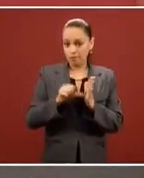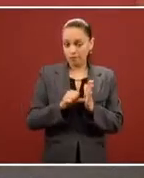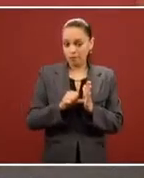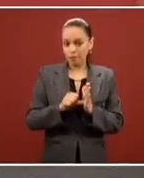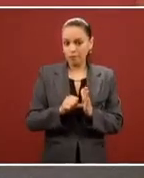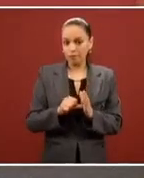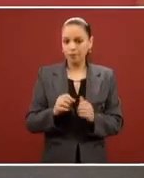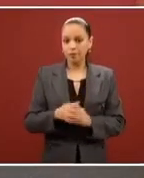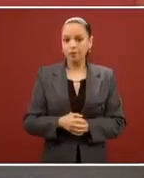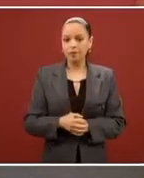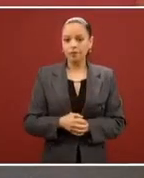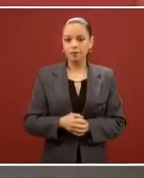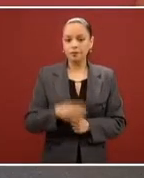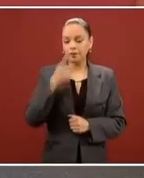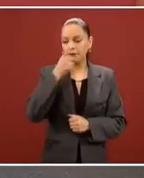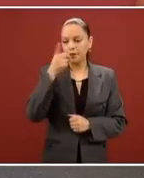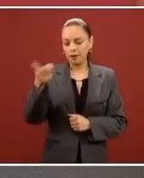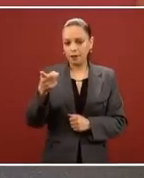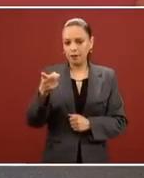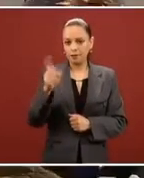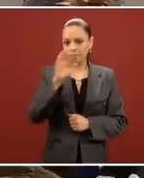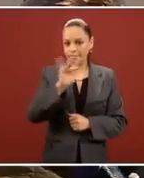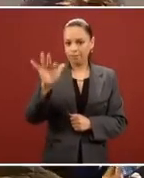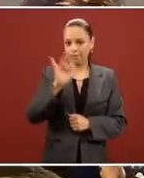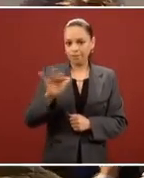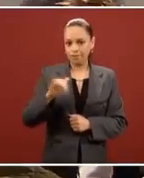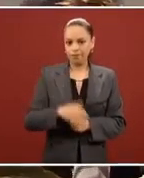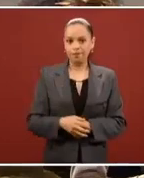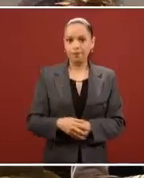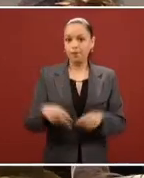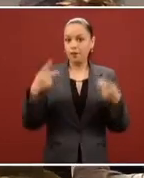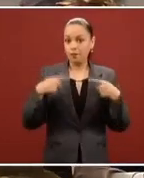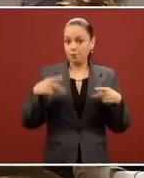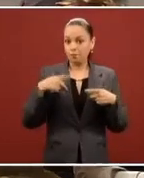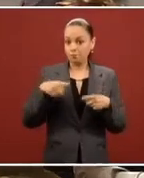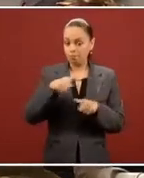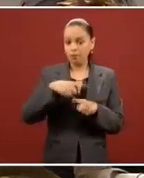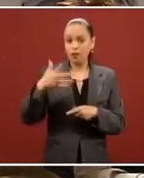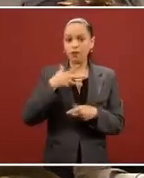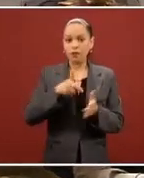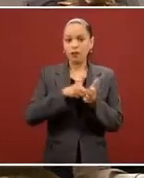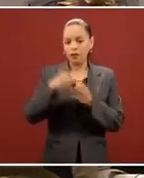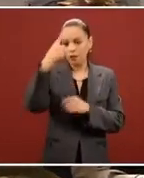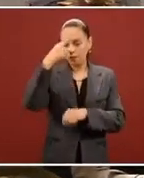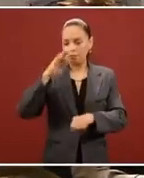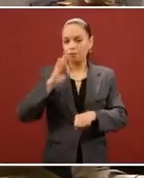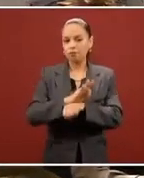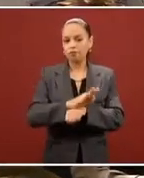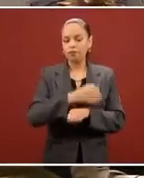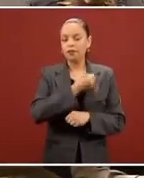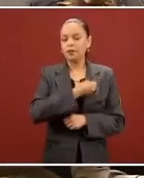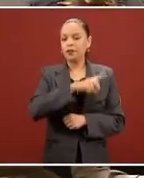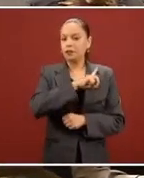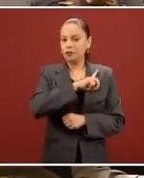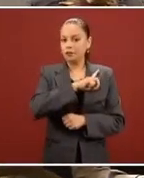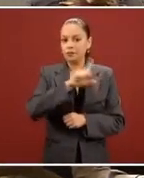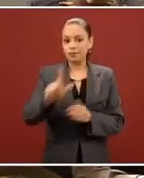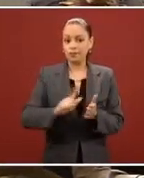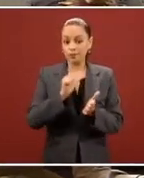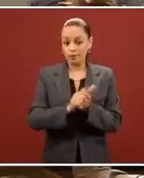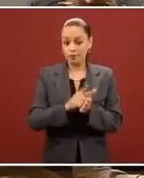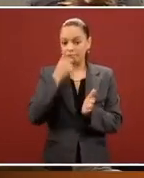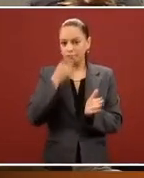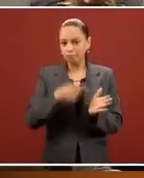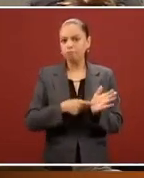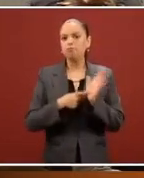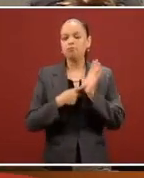Y quedó redactado así. Dice: toda persona tiene derecho a la protección de la salud. La ley definirá las